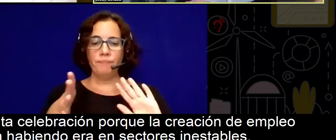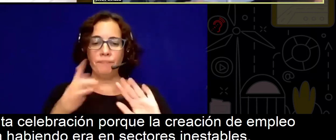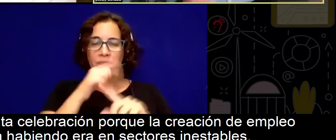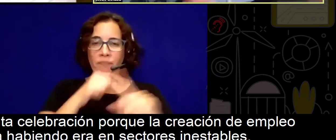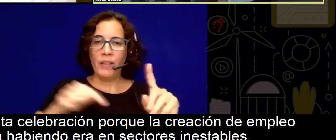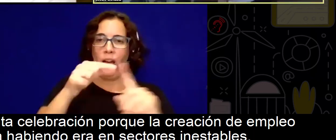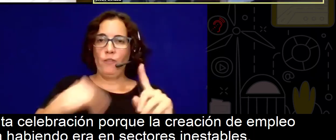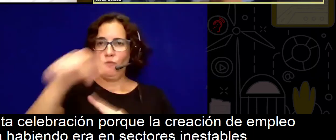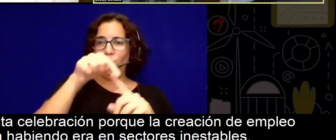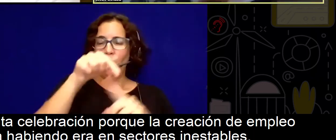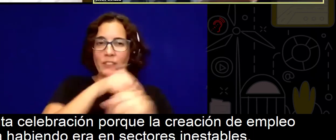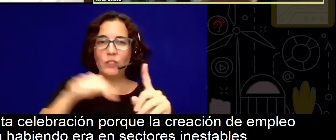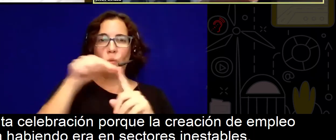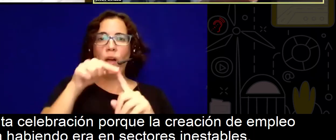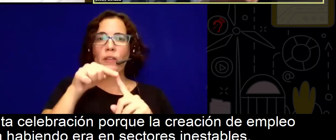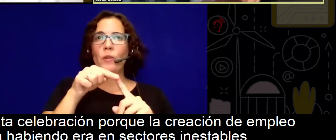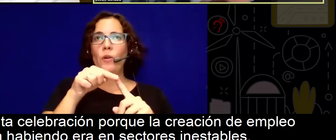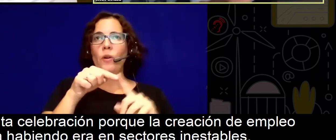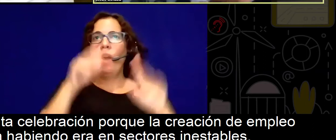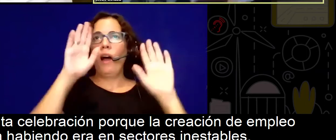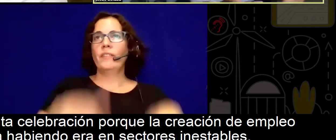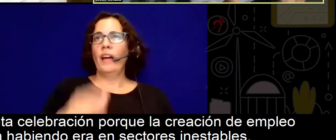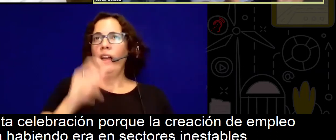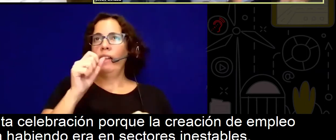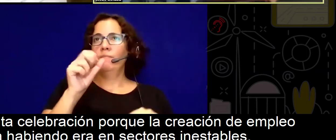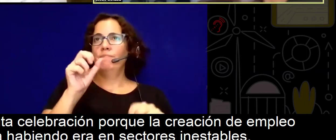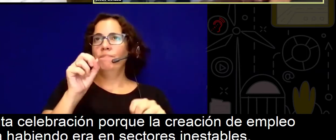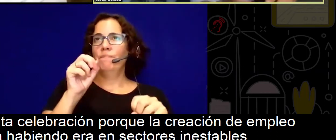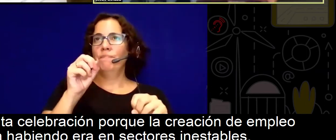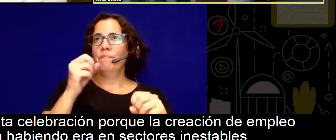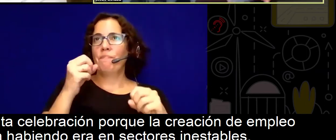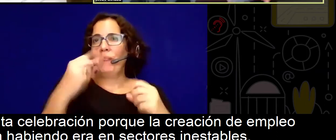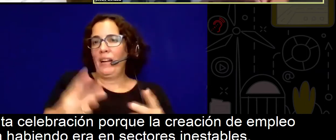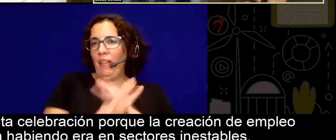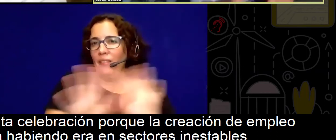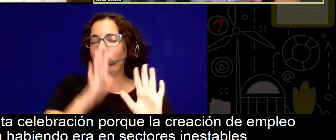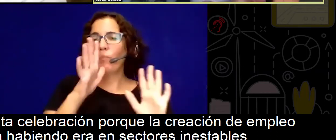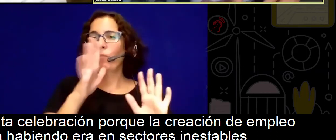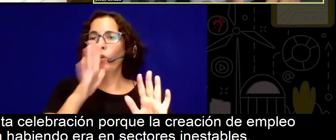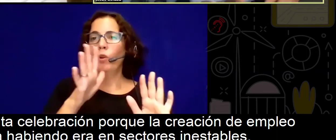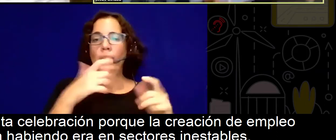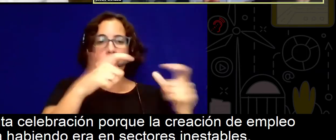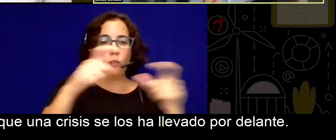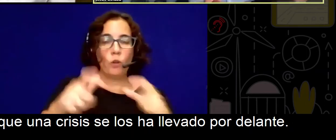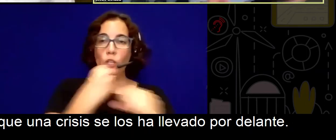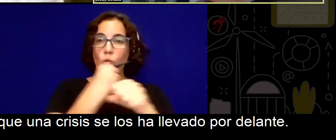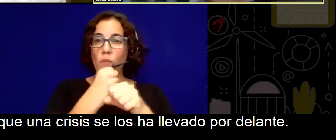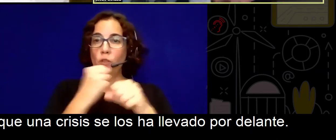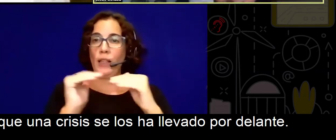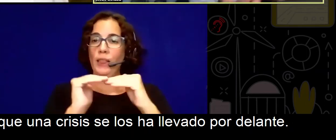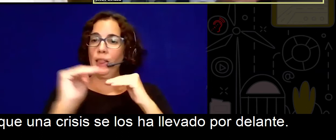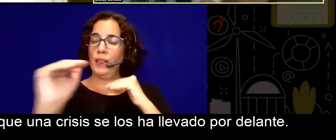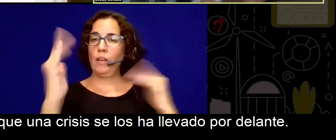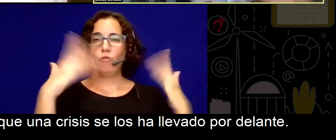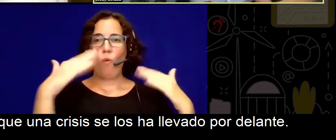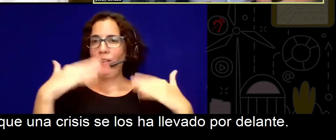para nada, porque la creación de empleo que estaba viendo era una creación de empleo en sectores o empleos que eran inestables, ¿no? Muy volátiles,